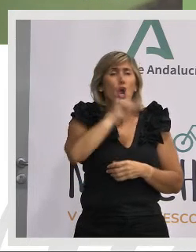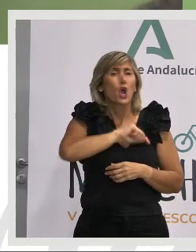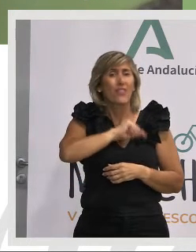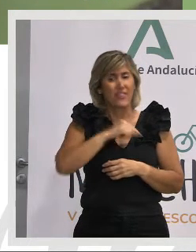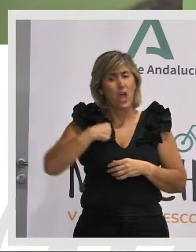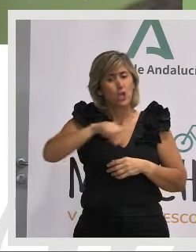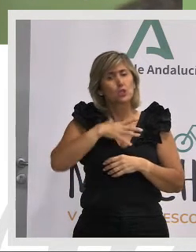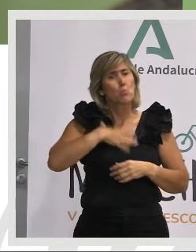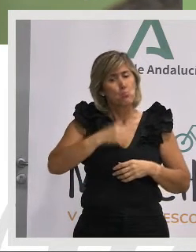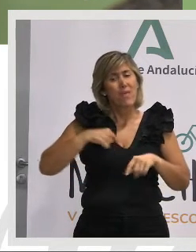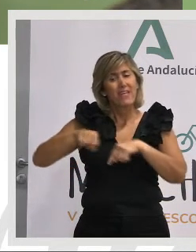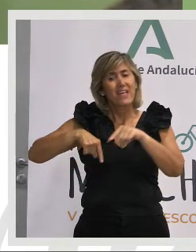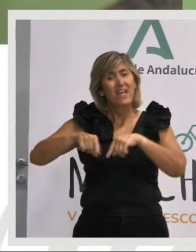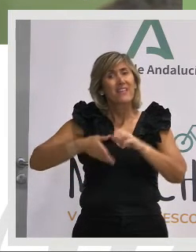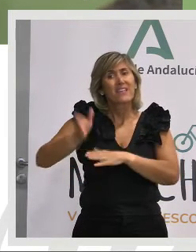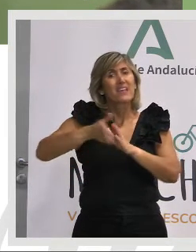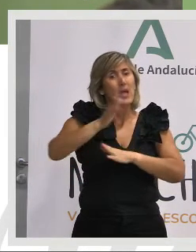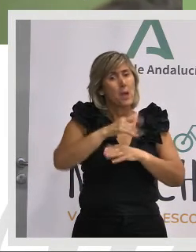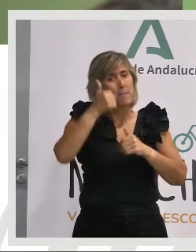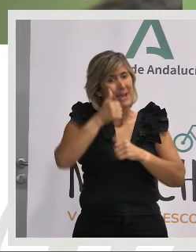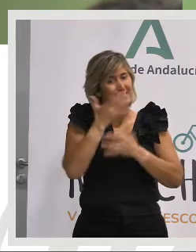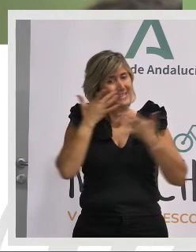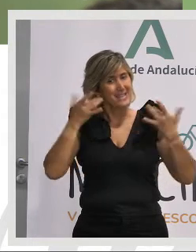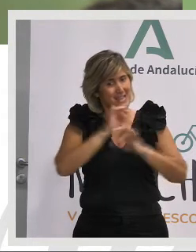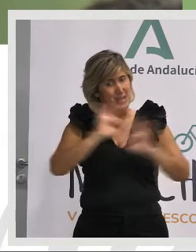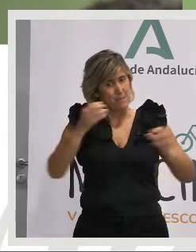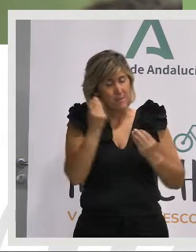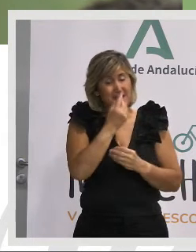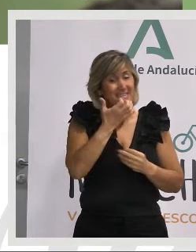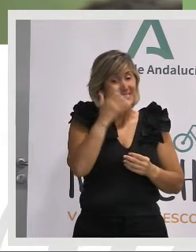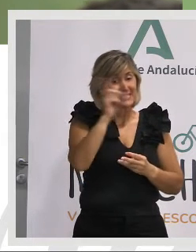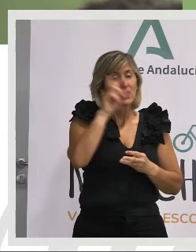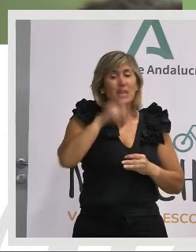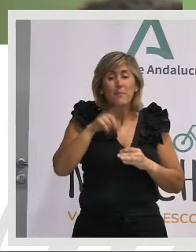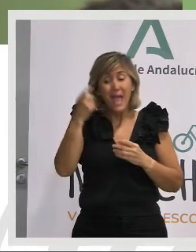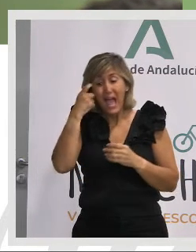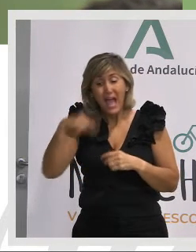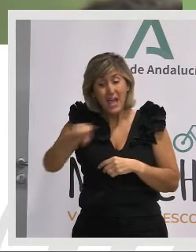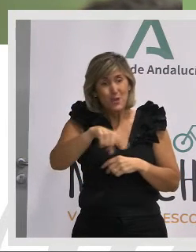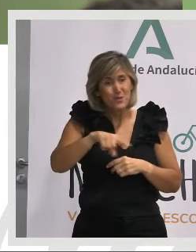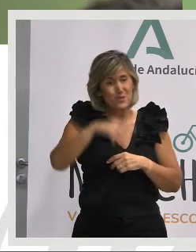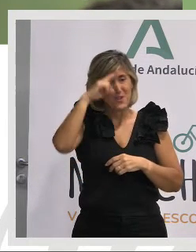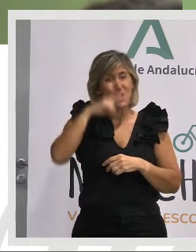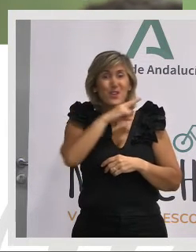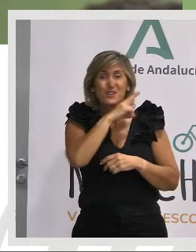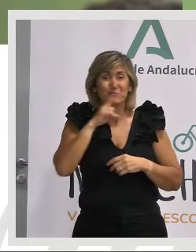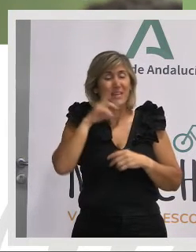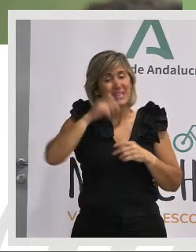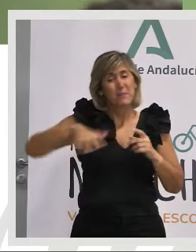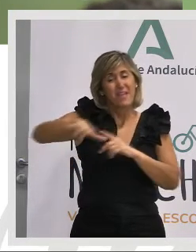desplazarnos de una forma más respetuosa con el medio ambiente, sino que une al alumnado, a las familias y al vecindario en un trabajo